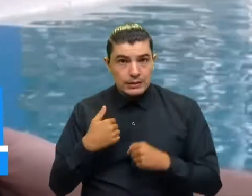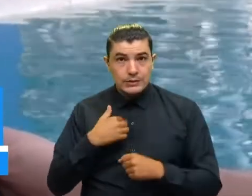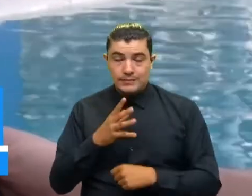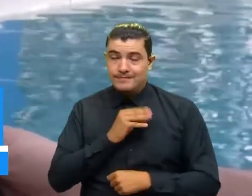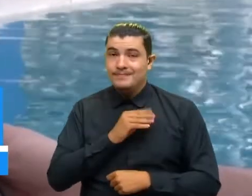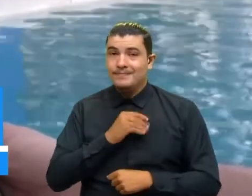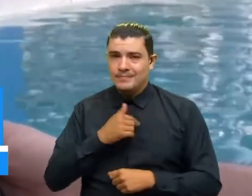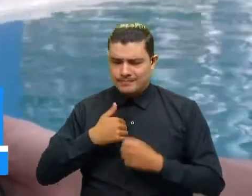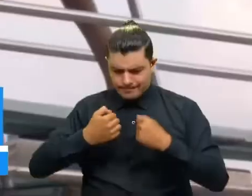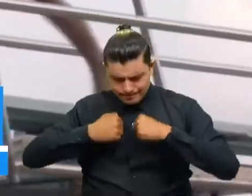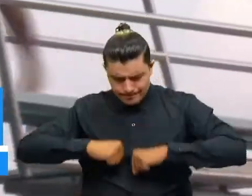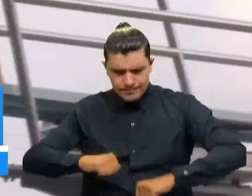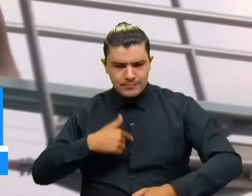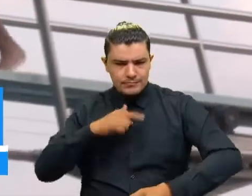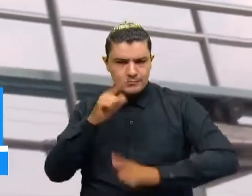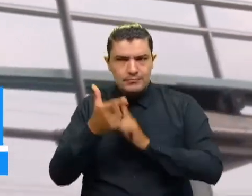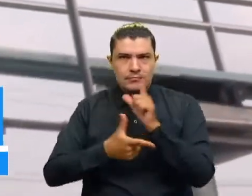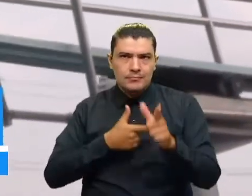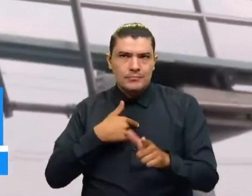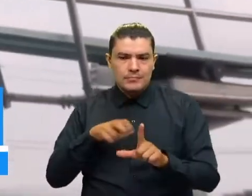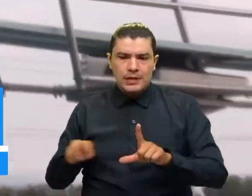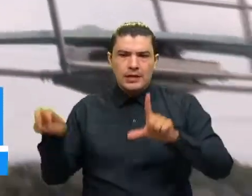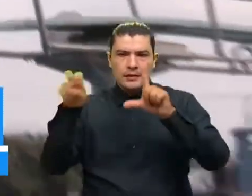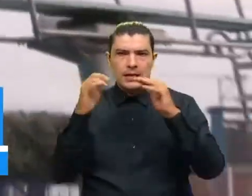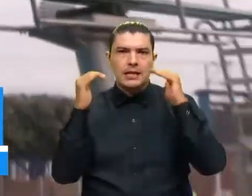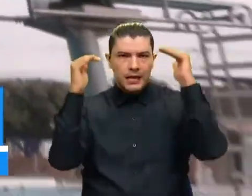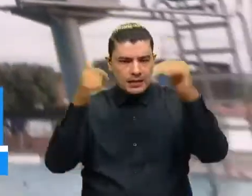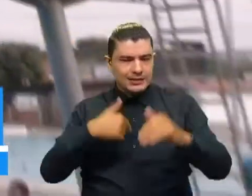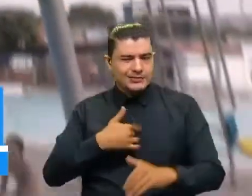llegar hasta acá y siento que lo va a